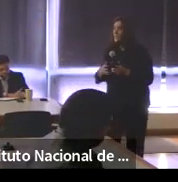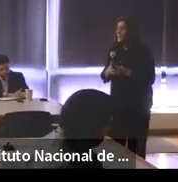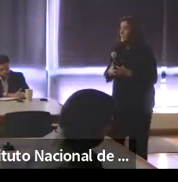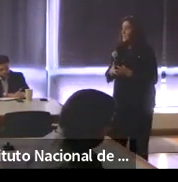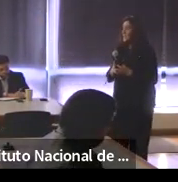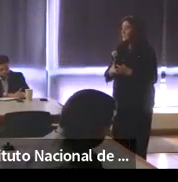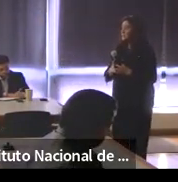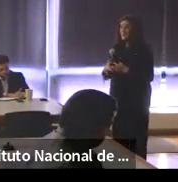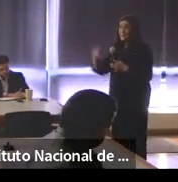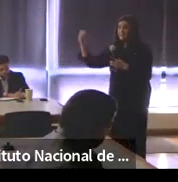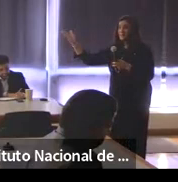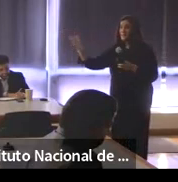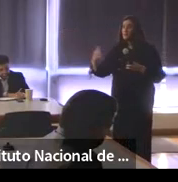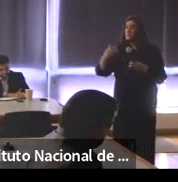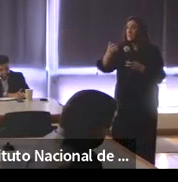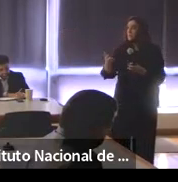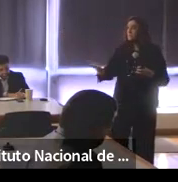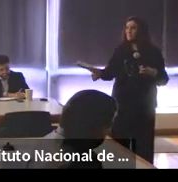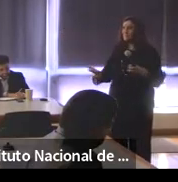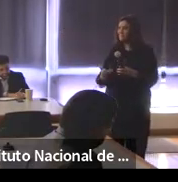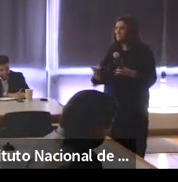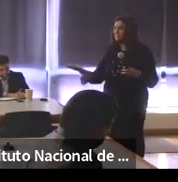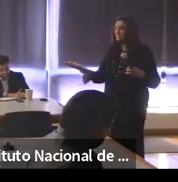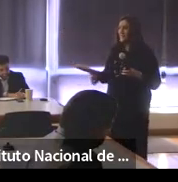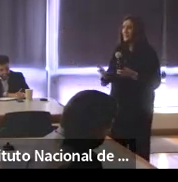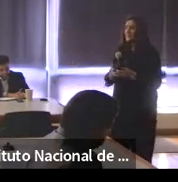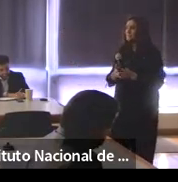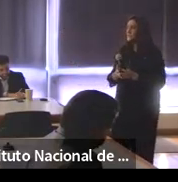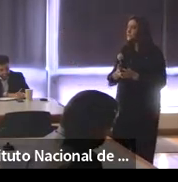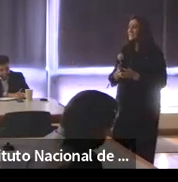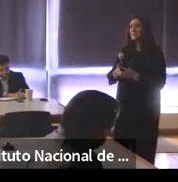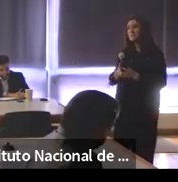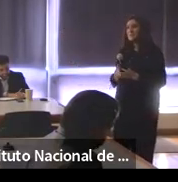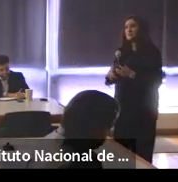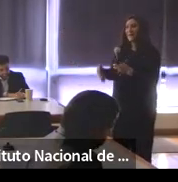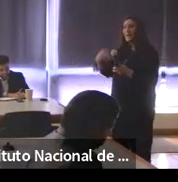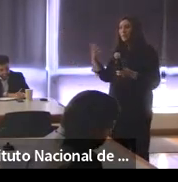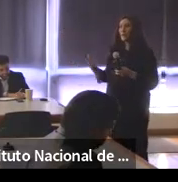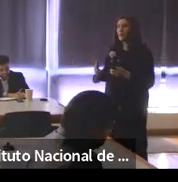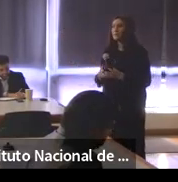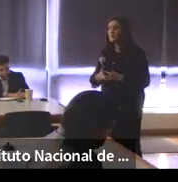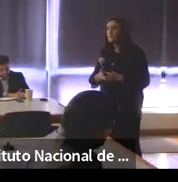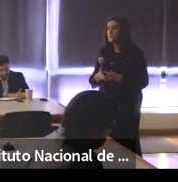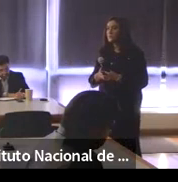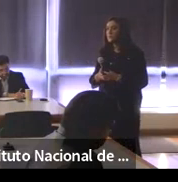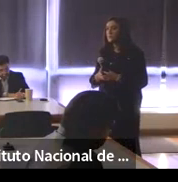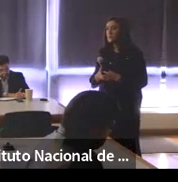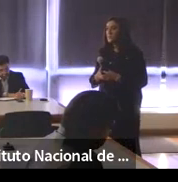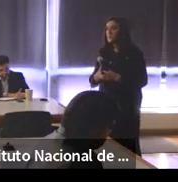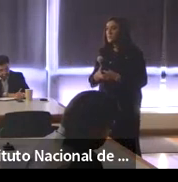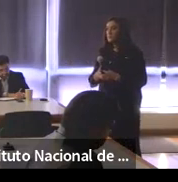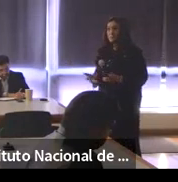ve pues el financiamiento hasta ven cosas mínimas para que operen los